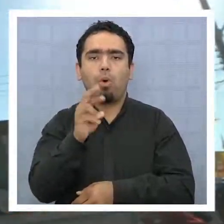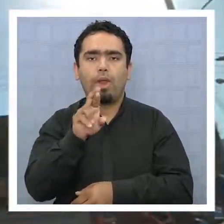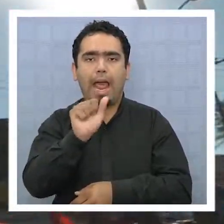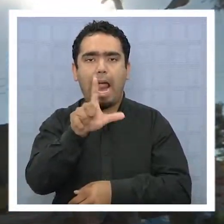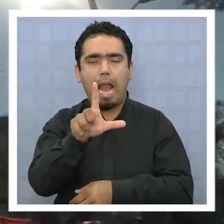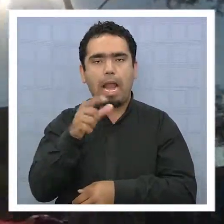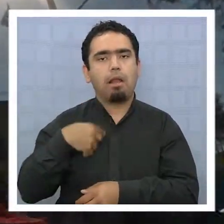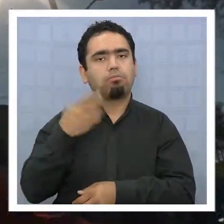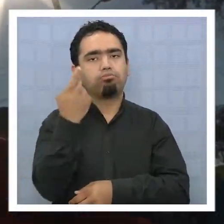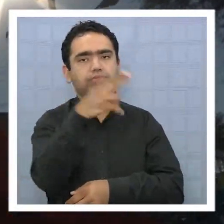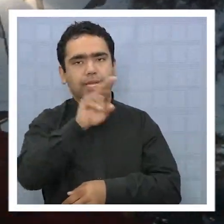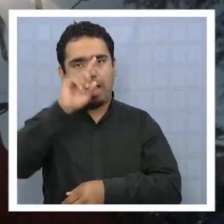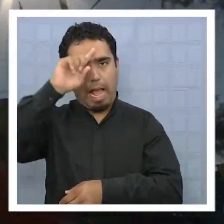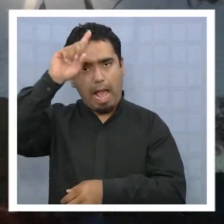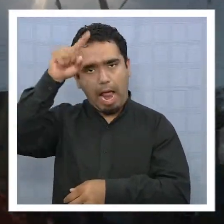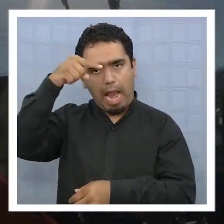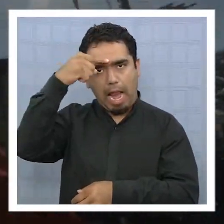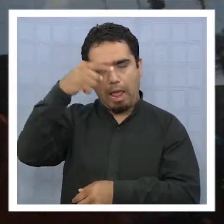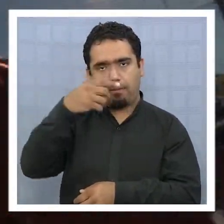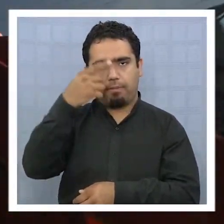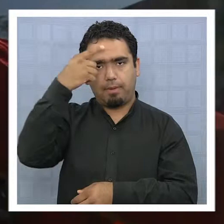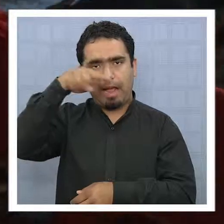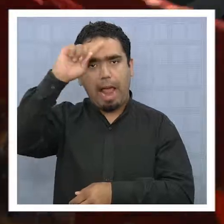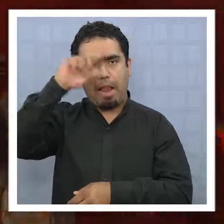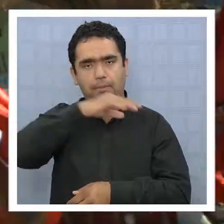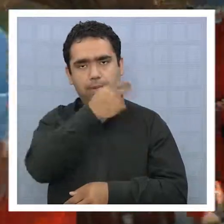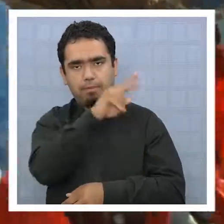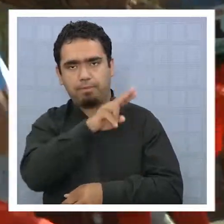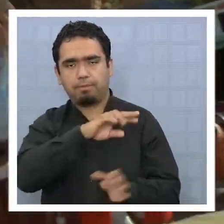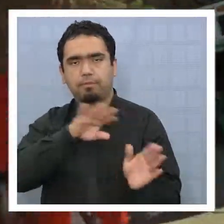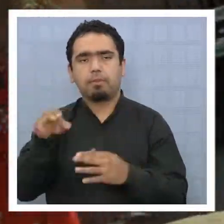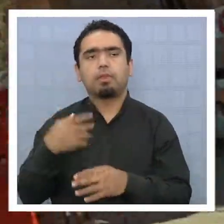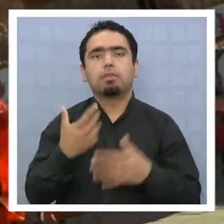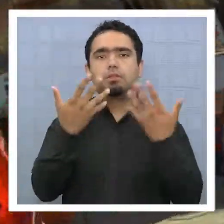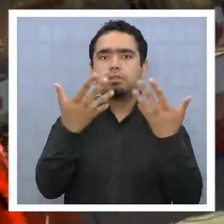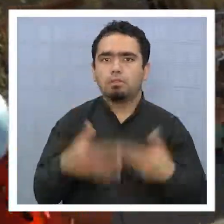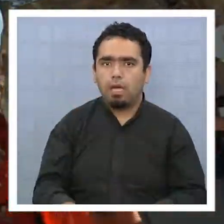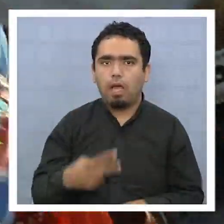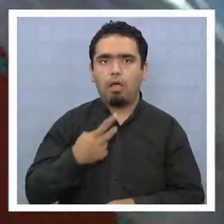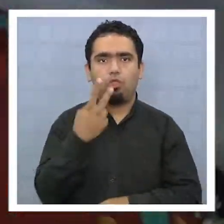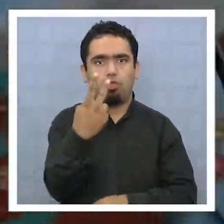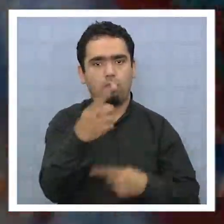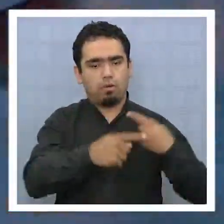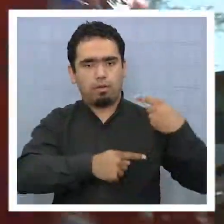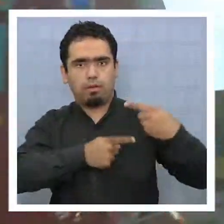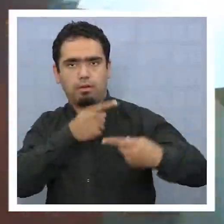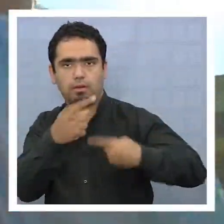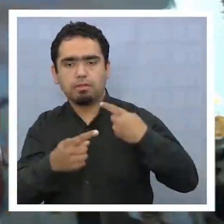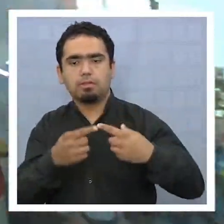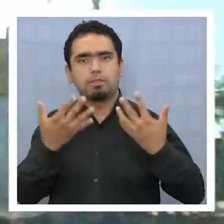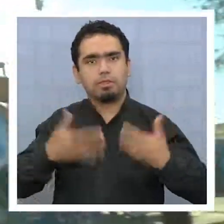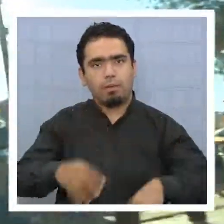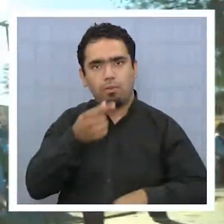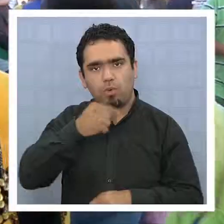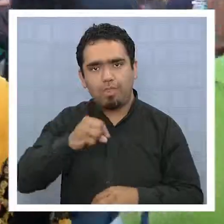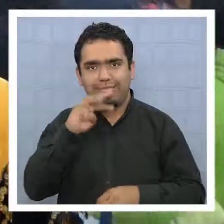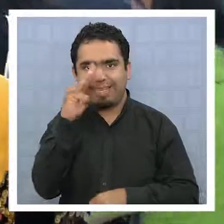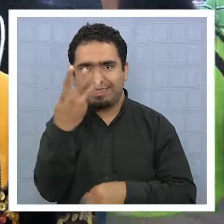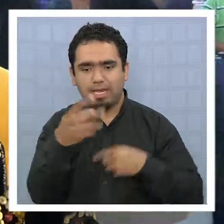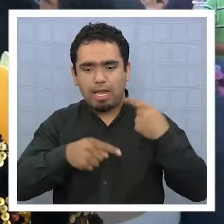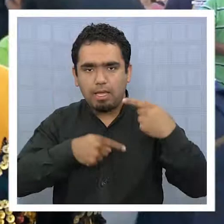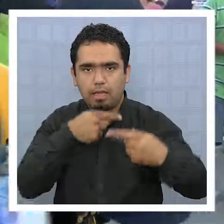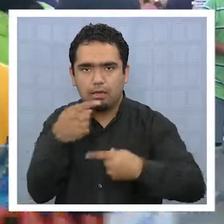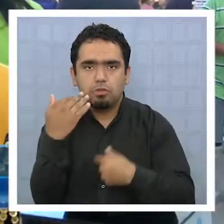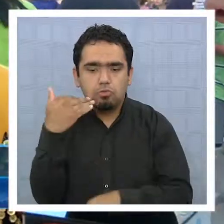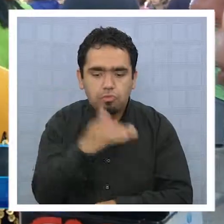hace 27 años. Sí, ya tenemos, yo diría, las dos generaciones, vamos para la tercera generación, varios peques chicos que